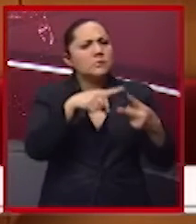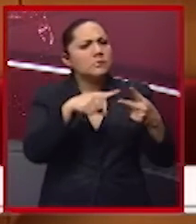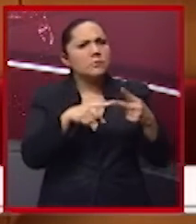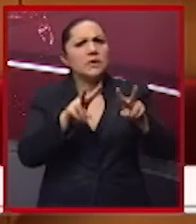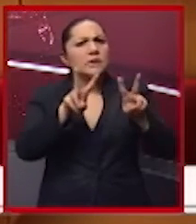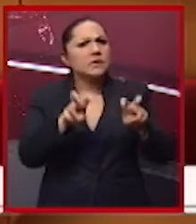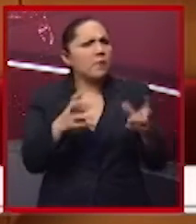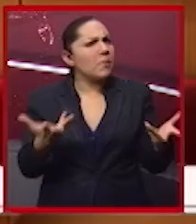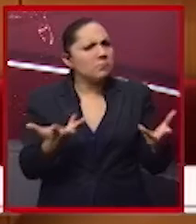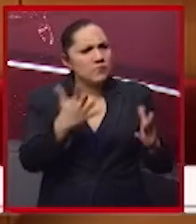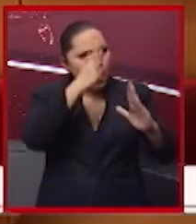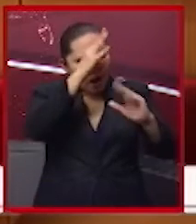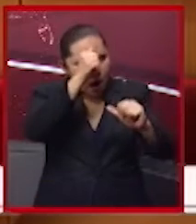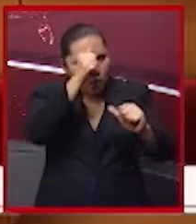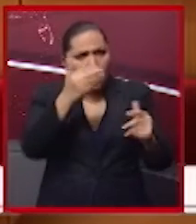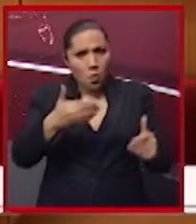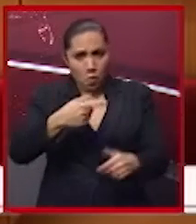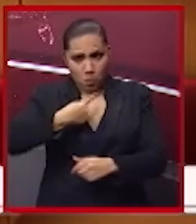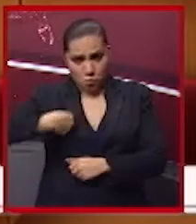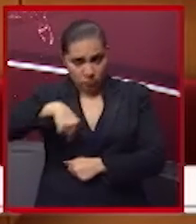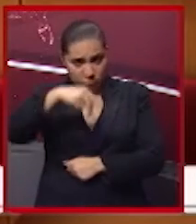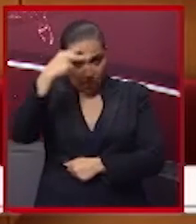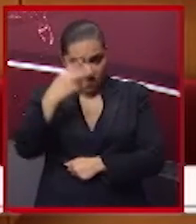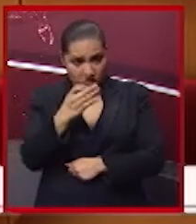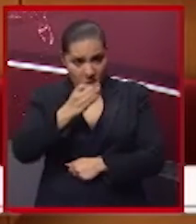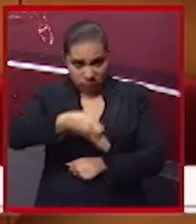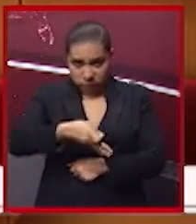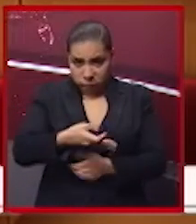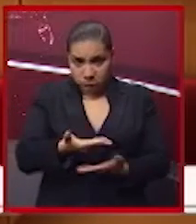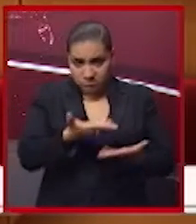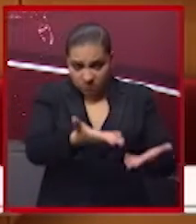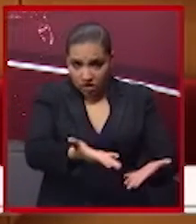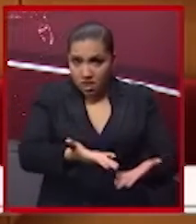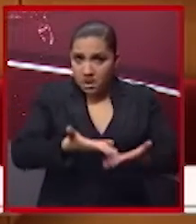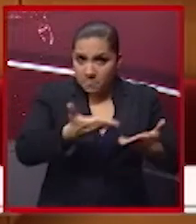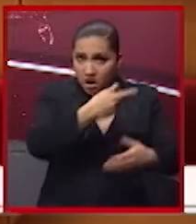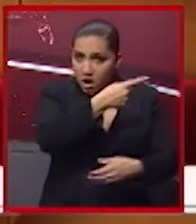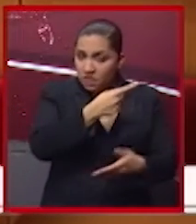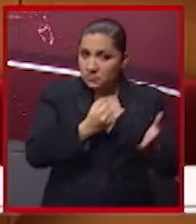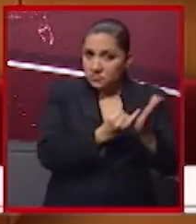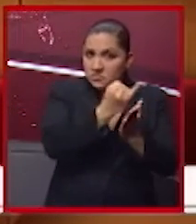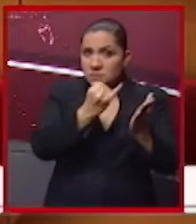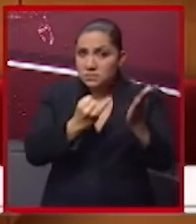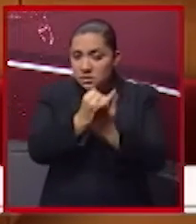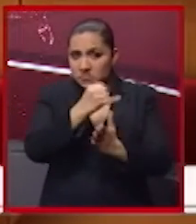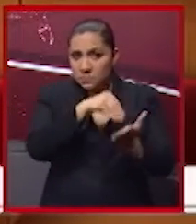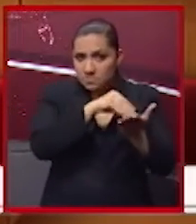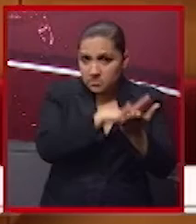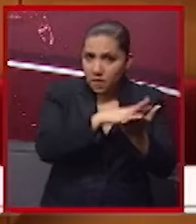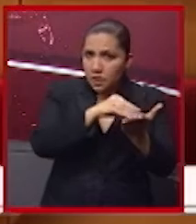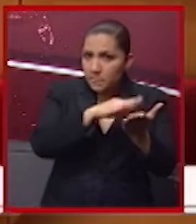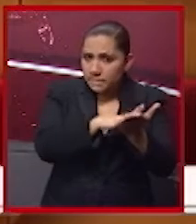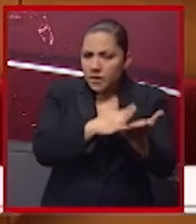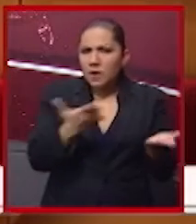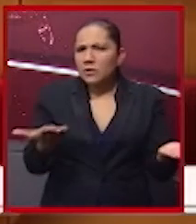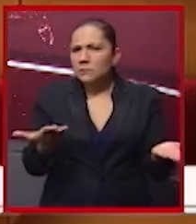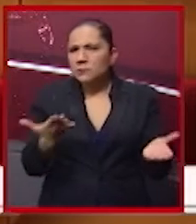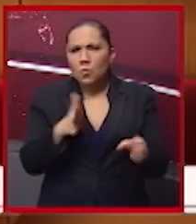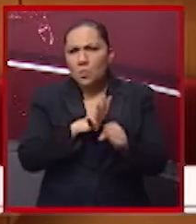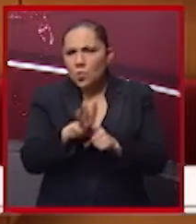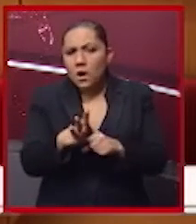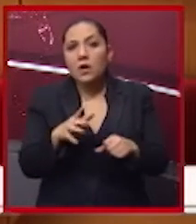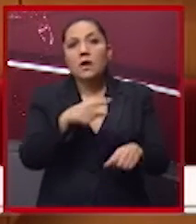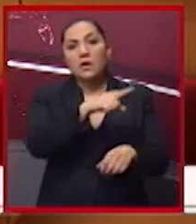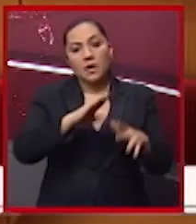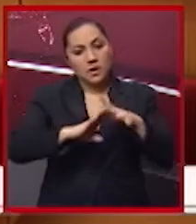integral? ¿Cedimos? ¿Y qué tanto en el acuerdo en temas tan delicados como la migración